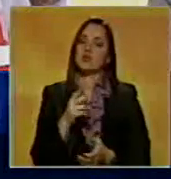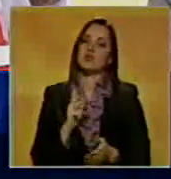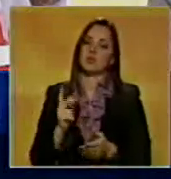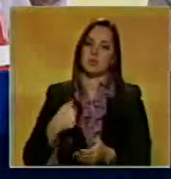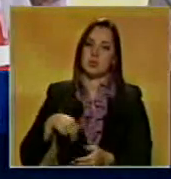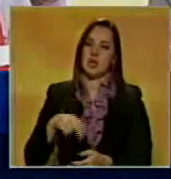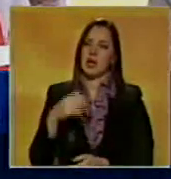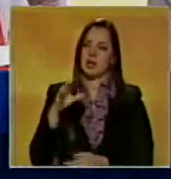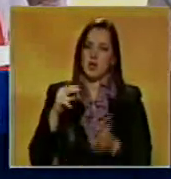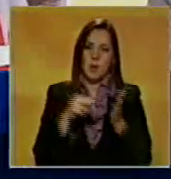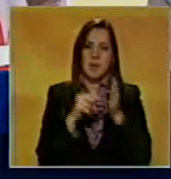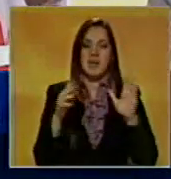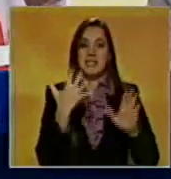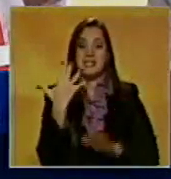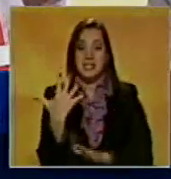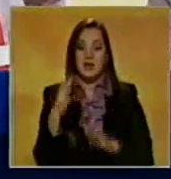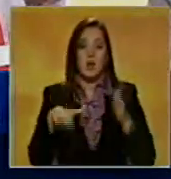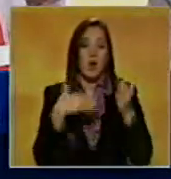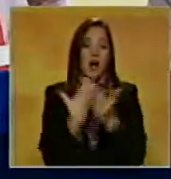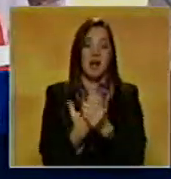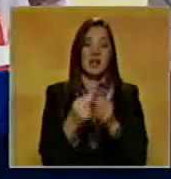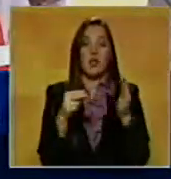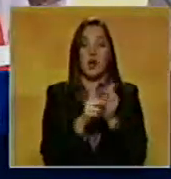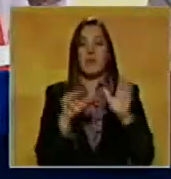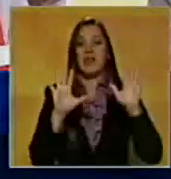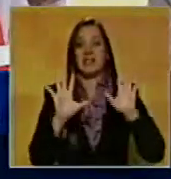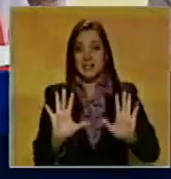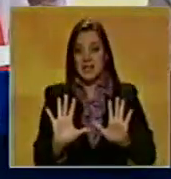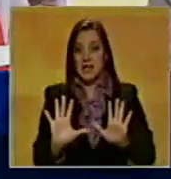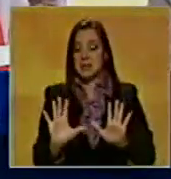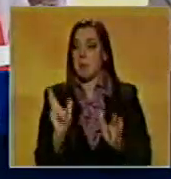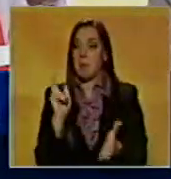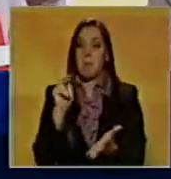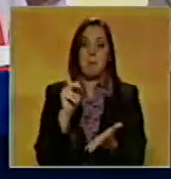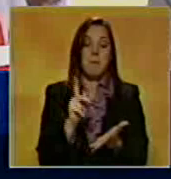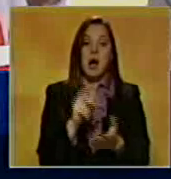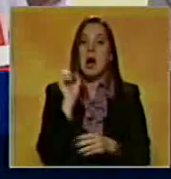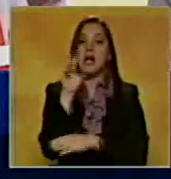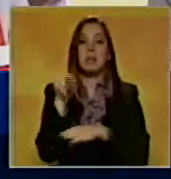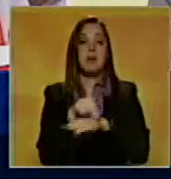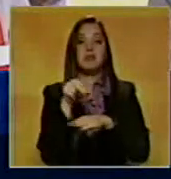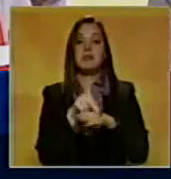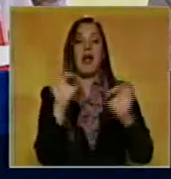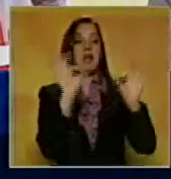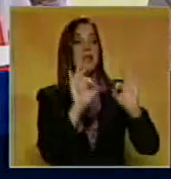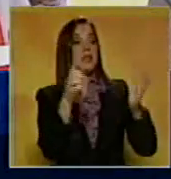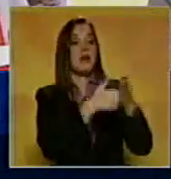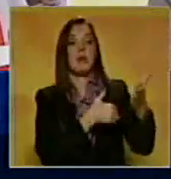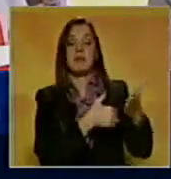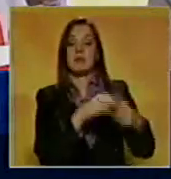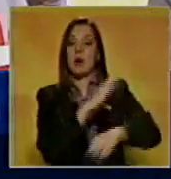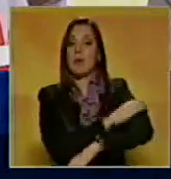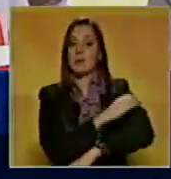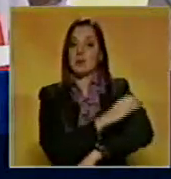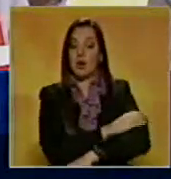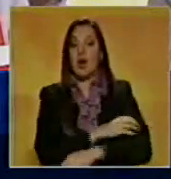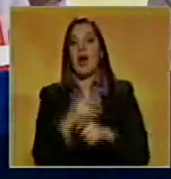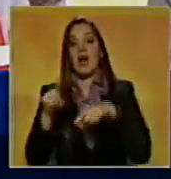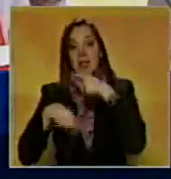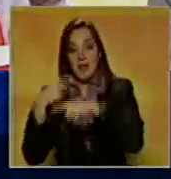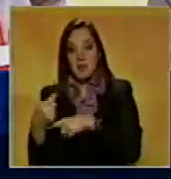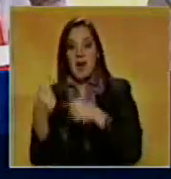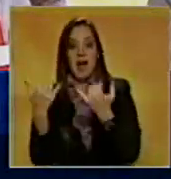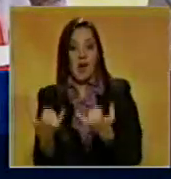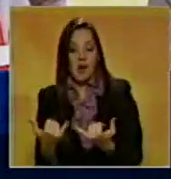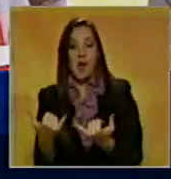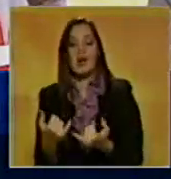presente del 2005 al 2010, en el 2011 cuando llegamos, todos los parlamentarios de la Mesa de la Unidad Democrática